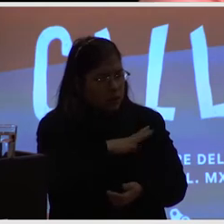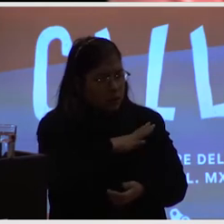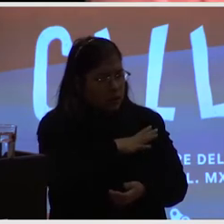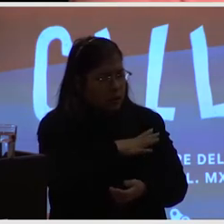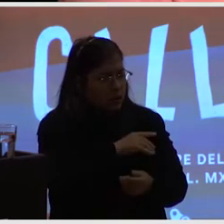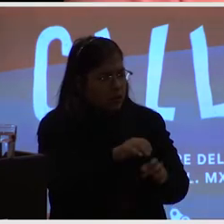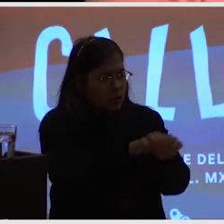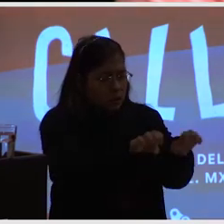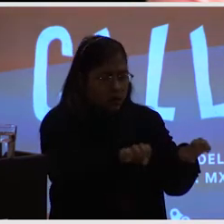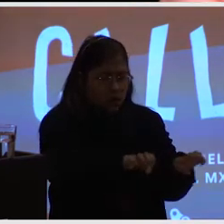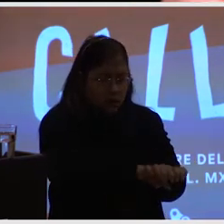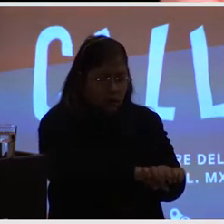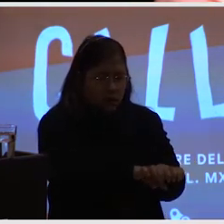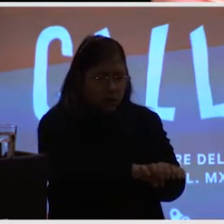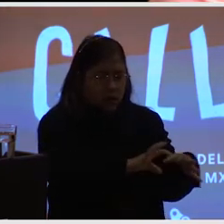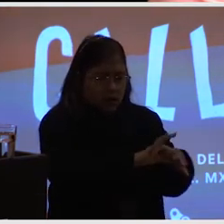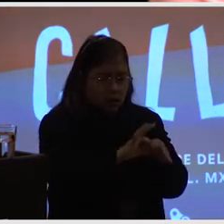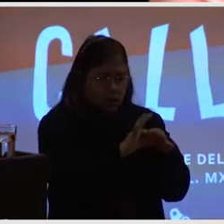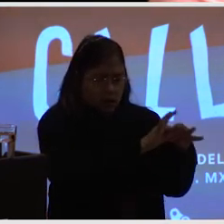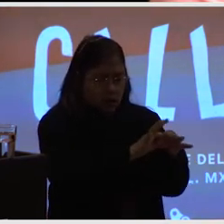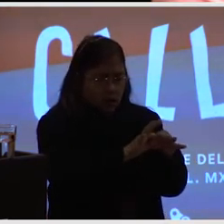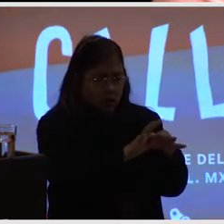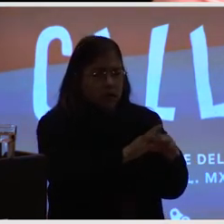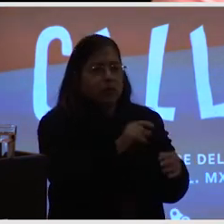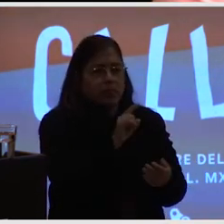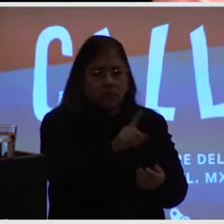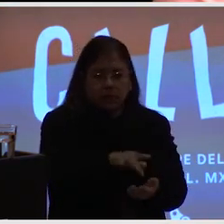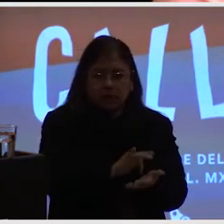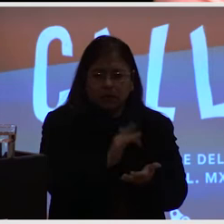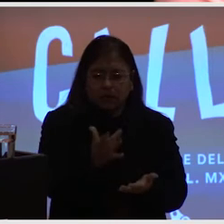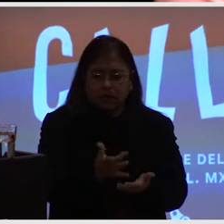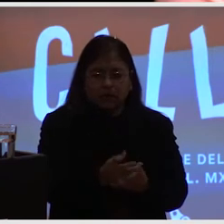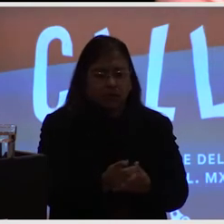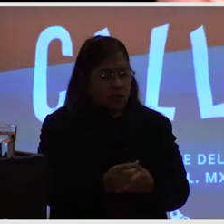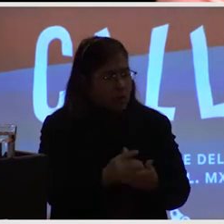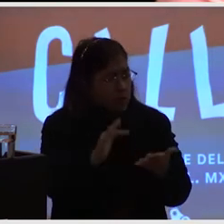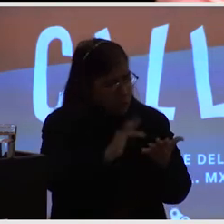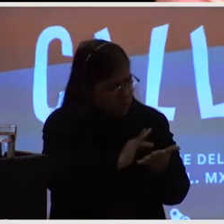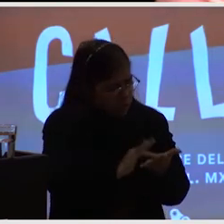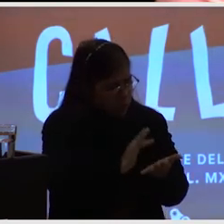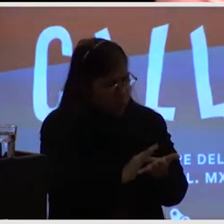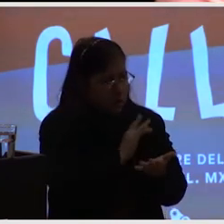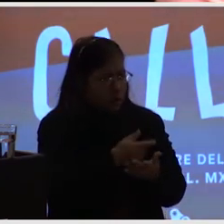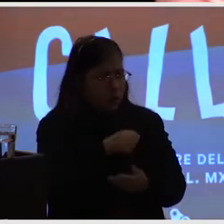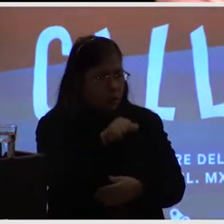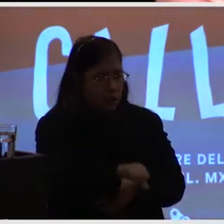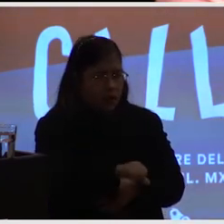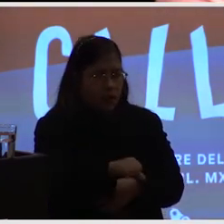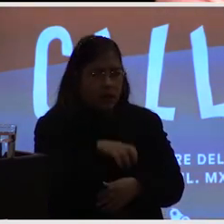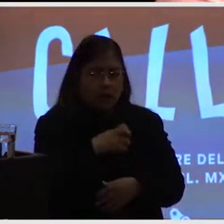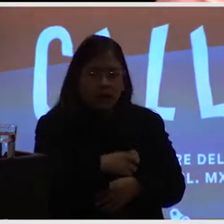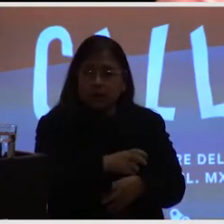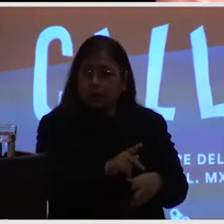aliados de este congreso y aliados y a quienes agradecemos realmente de mucho el apoyo para la realización de